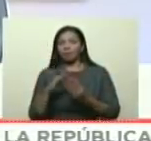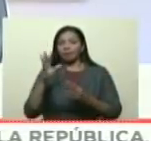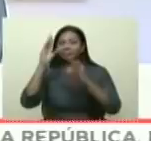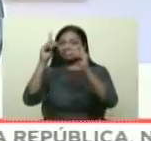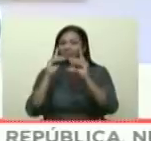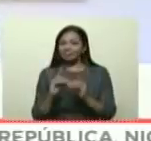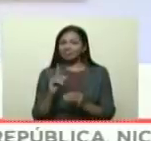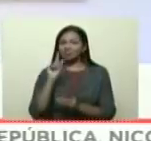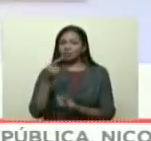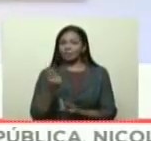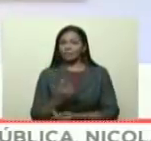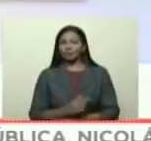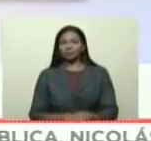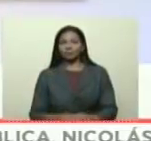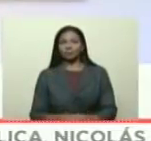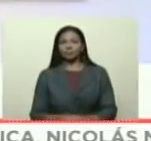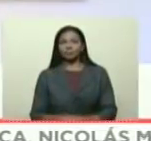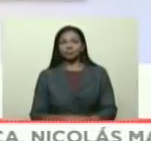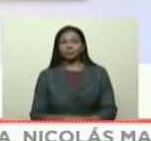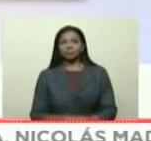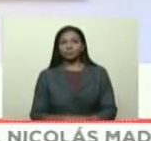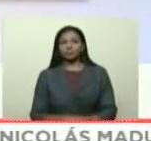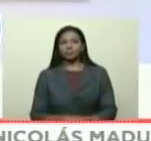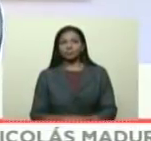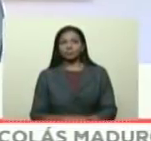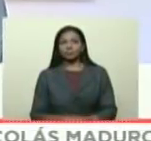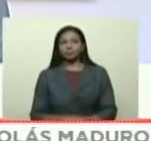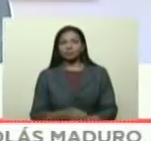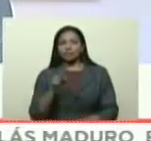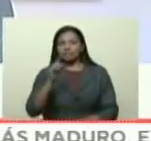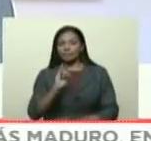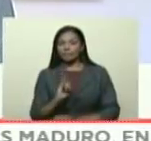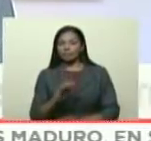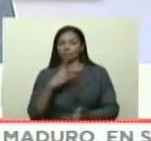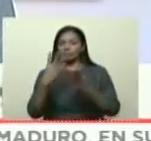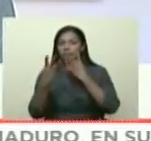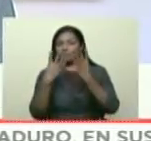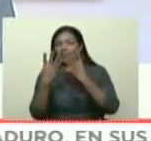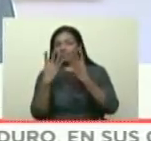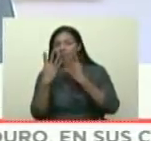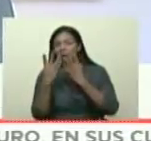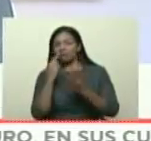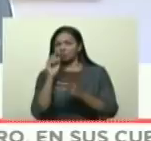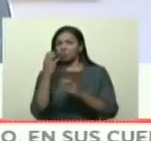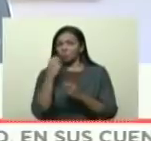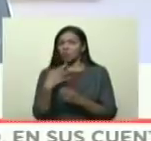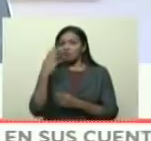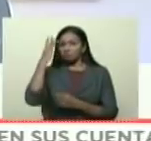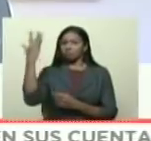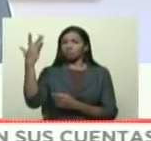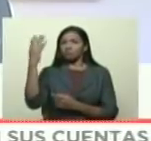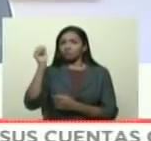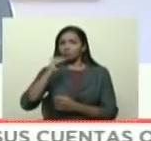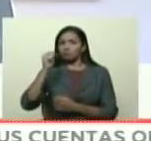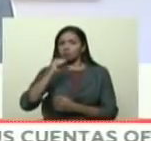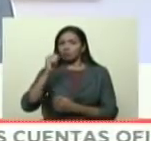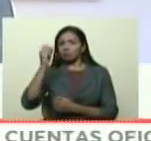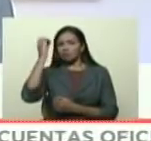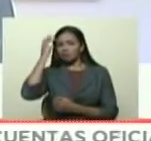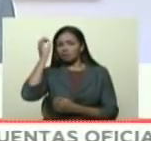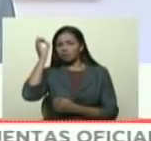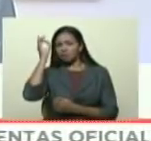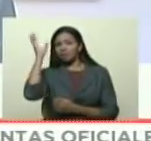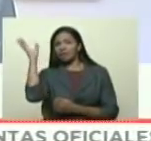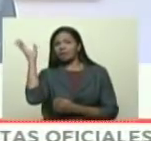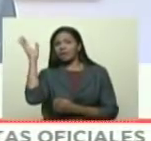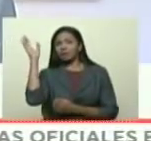decisiones en el marco de un festival. Es una buena idea, ¿verdad? Edsel,